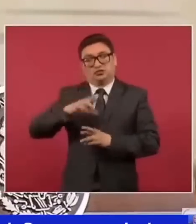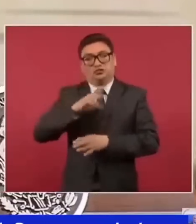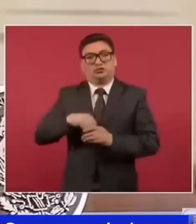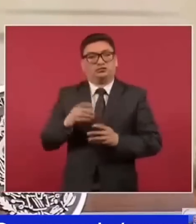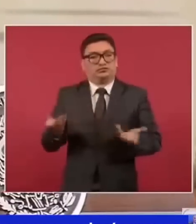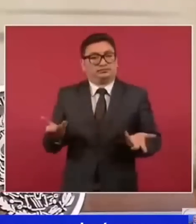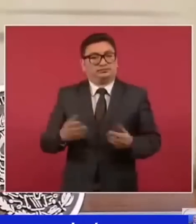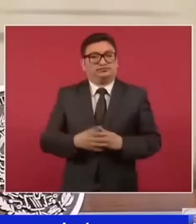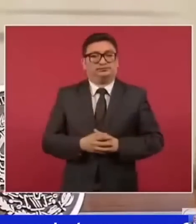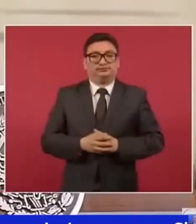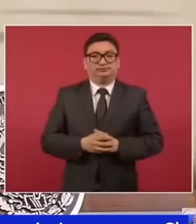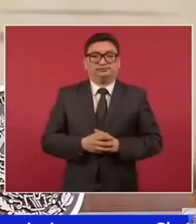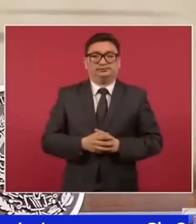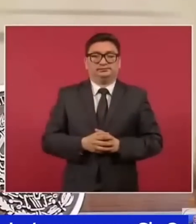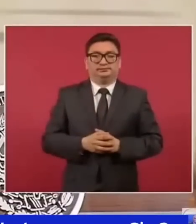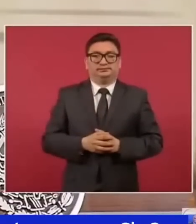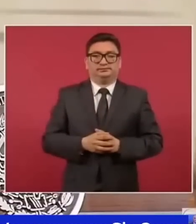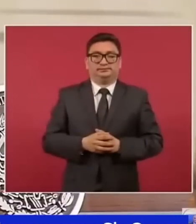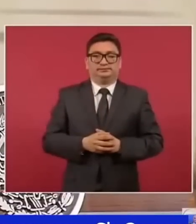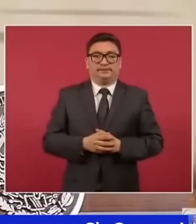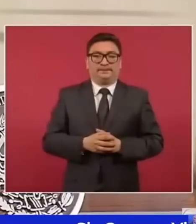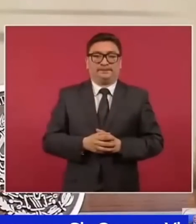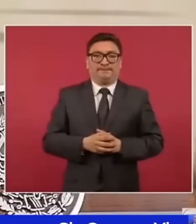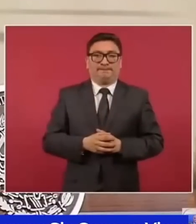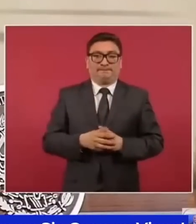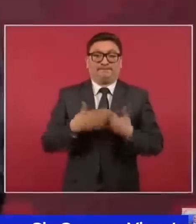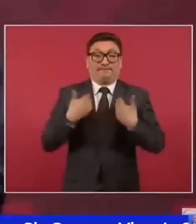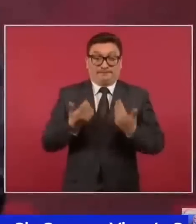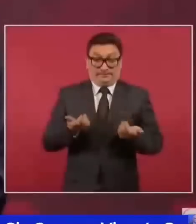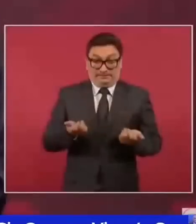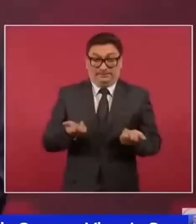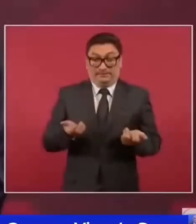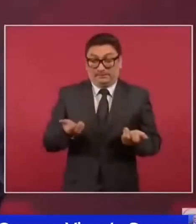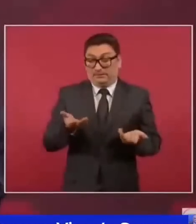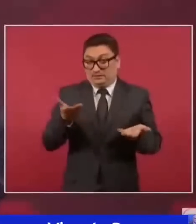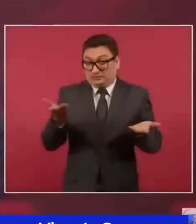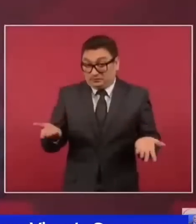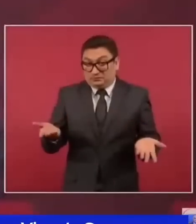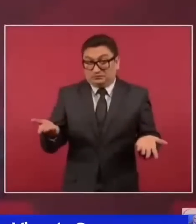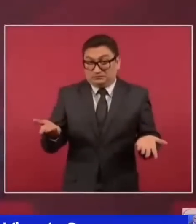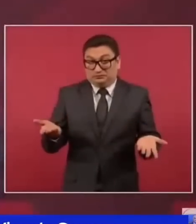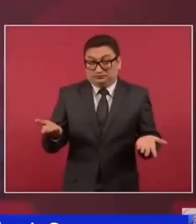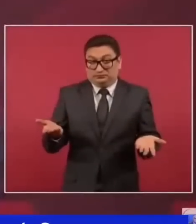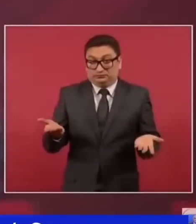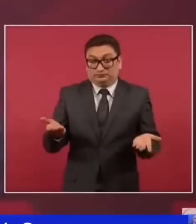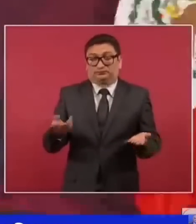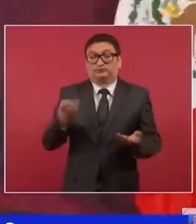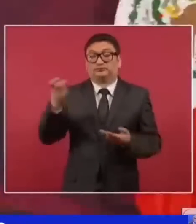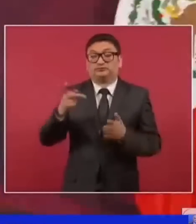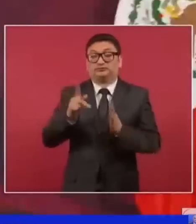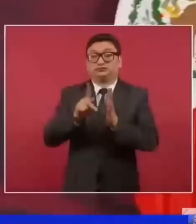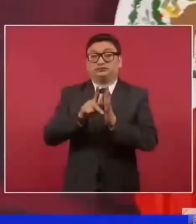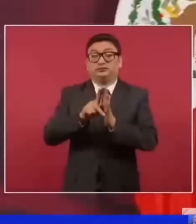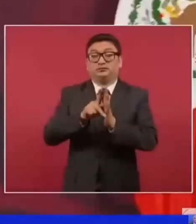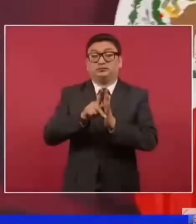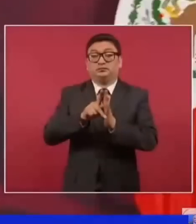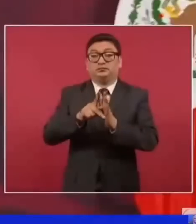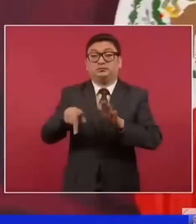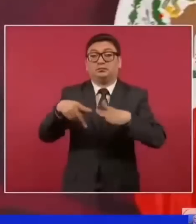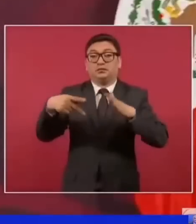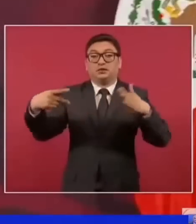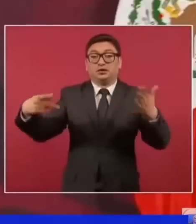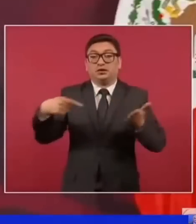¿Sí? O sea, nada más, como es un periódico especializado en